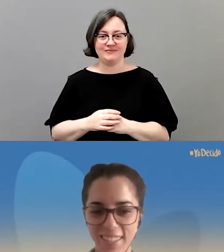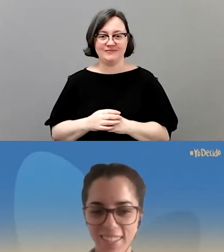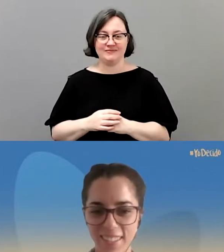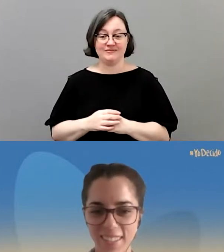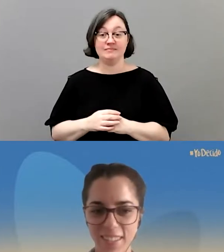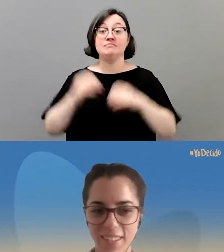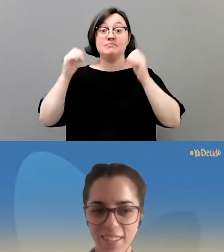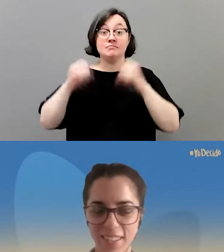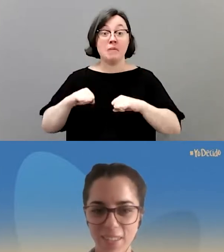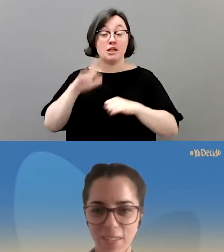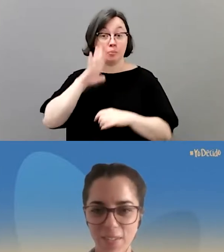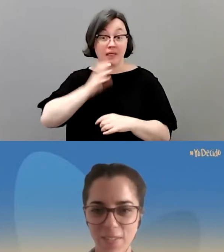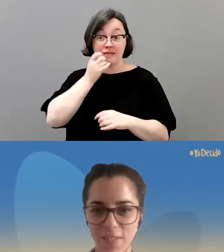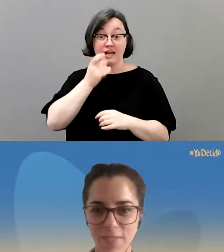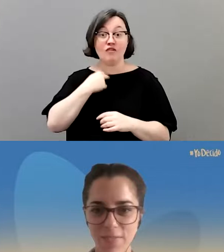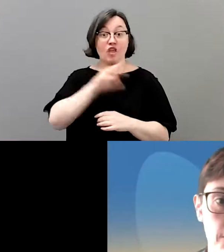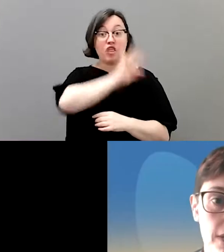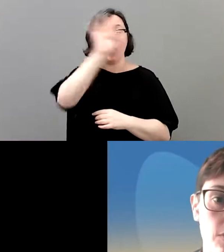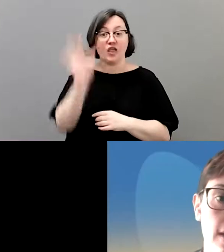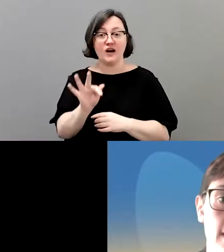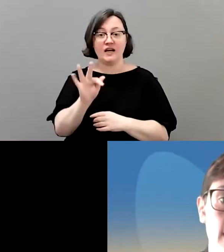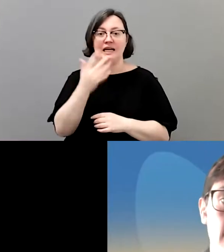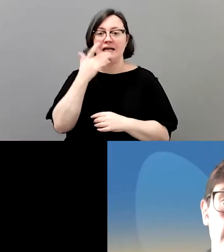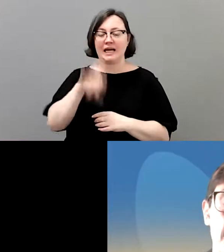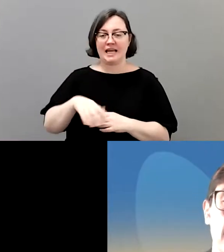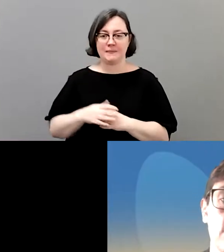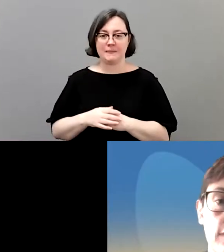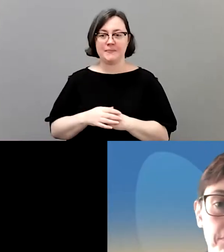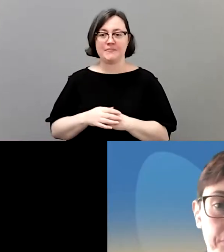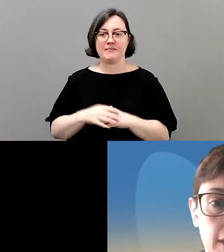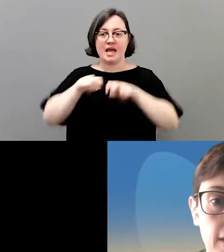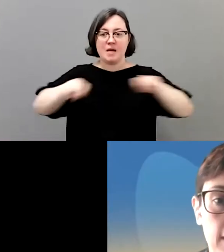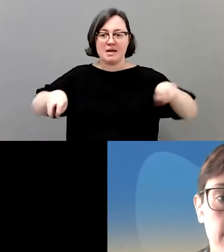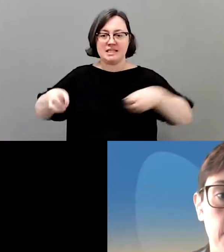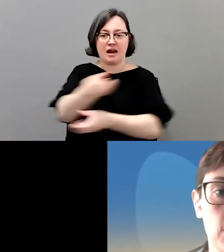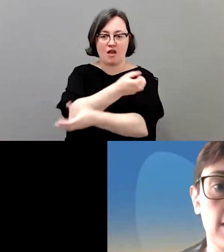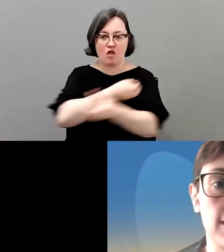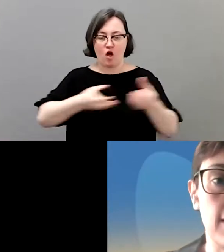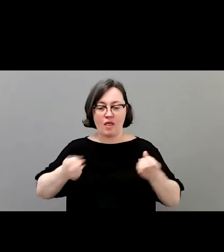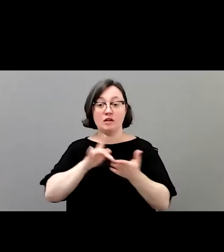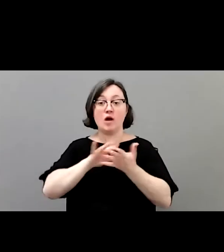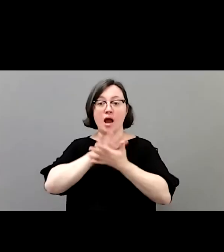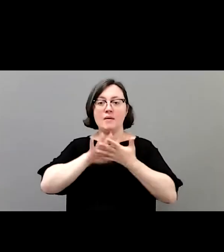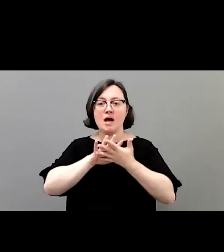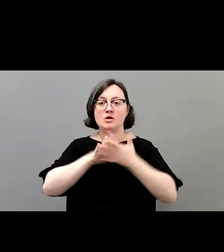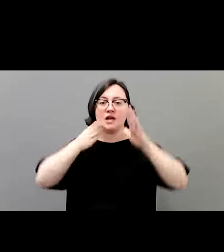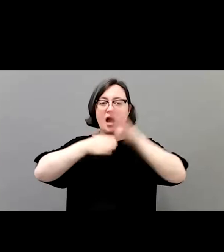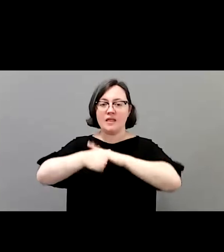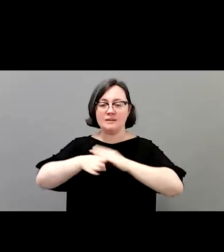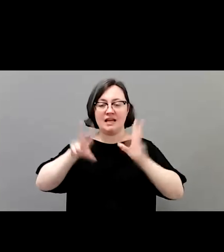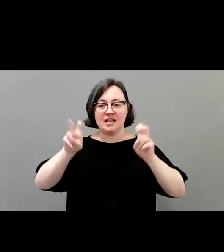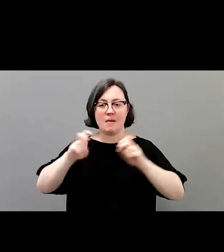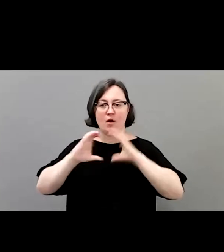Vale, pues si os parece, a continuación vamos a dar paso a la mesa redonda en la que vamos a tratar la accesibilidad en materia